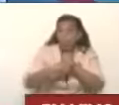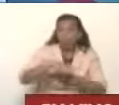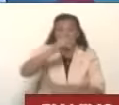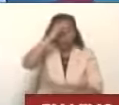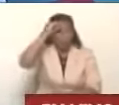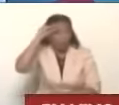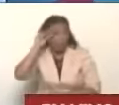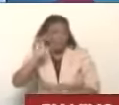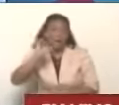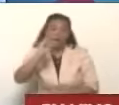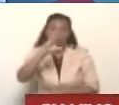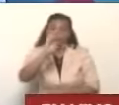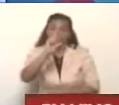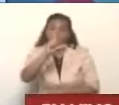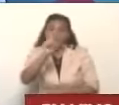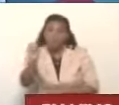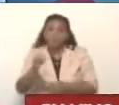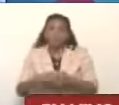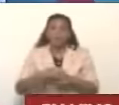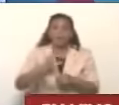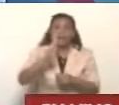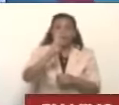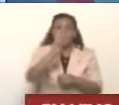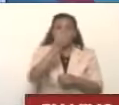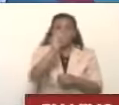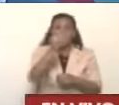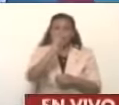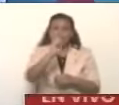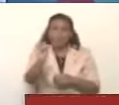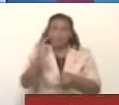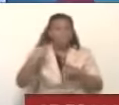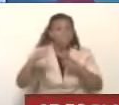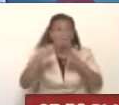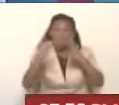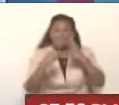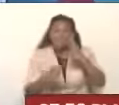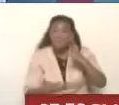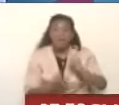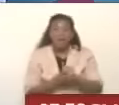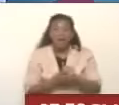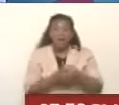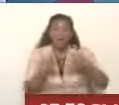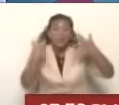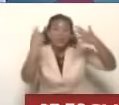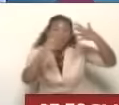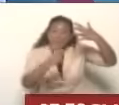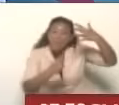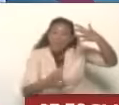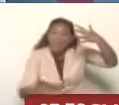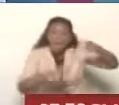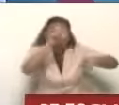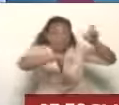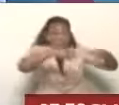López, Carlos Ocariz, Vecchio y compañía. Llega mucho más allá.